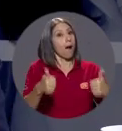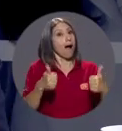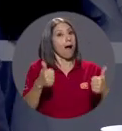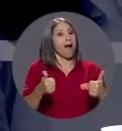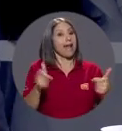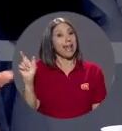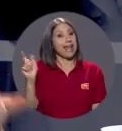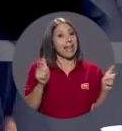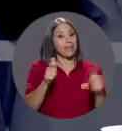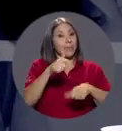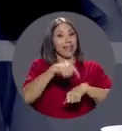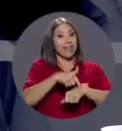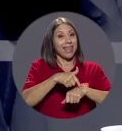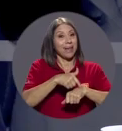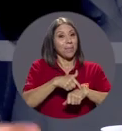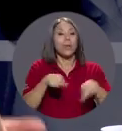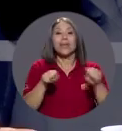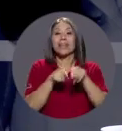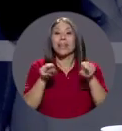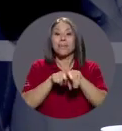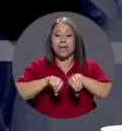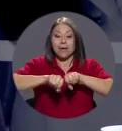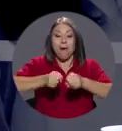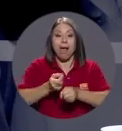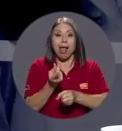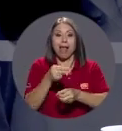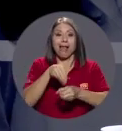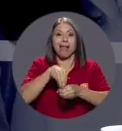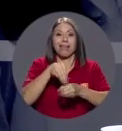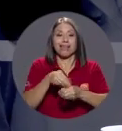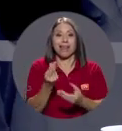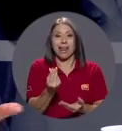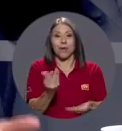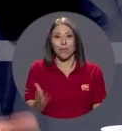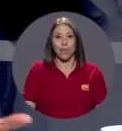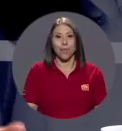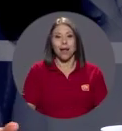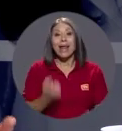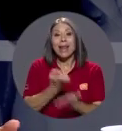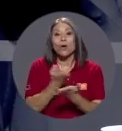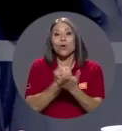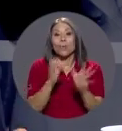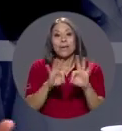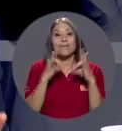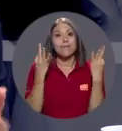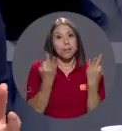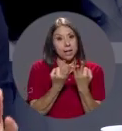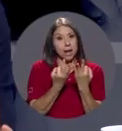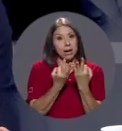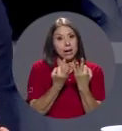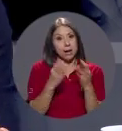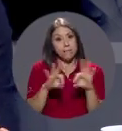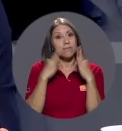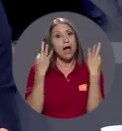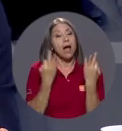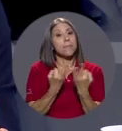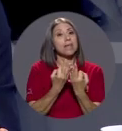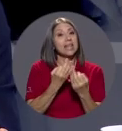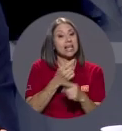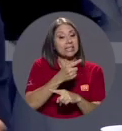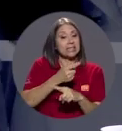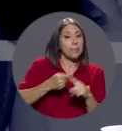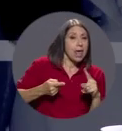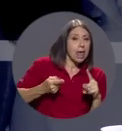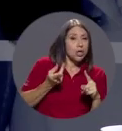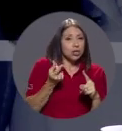economice tiempo, pero que me economice dinero. La economía familiar, sobre todo de las familias de ingresos medios en